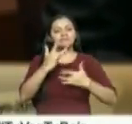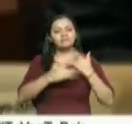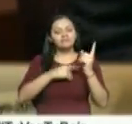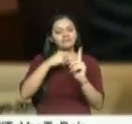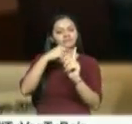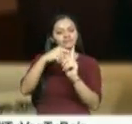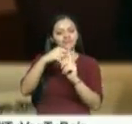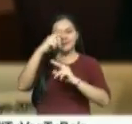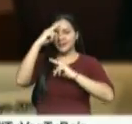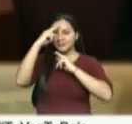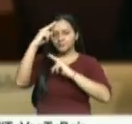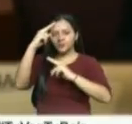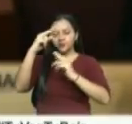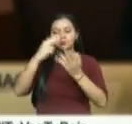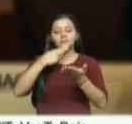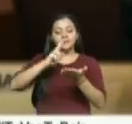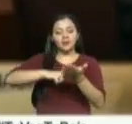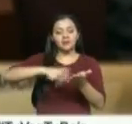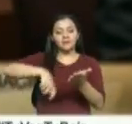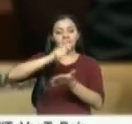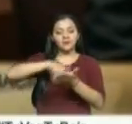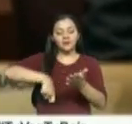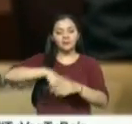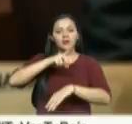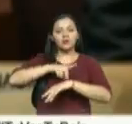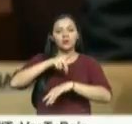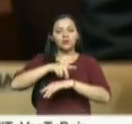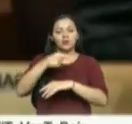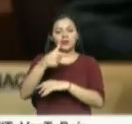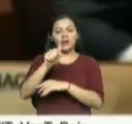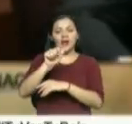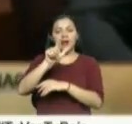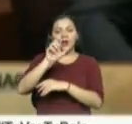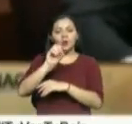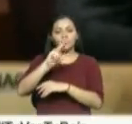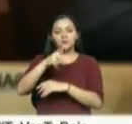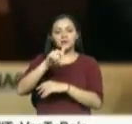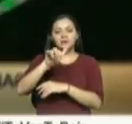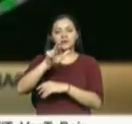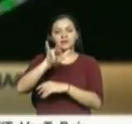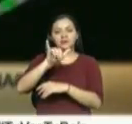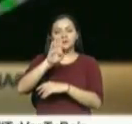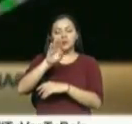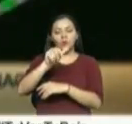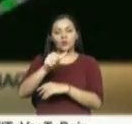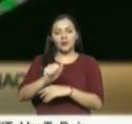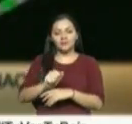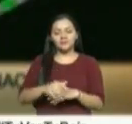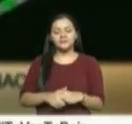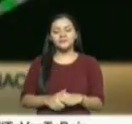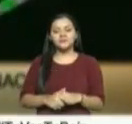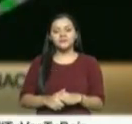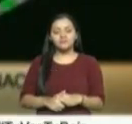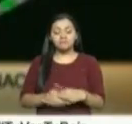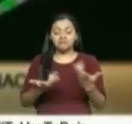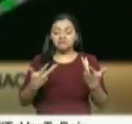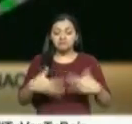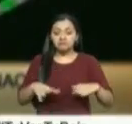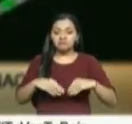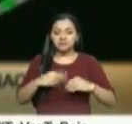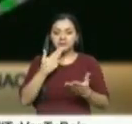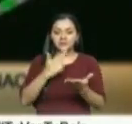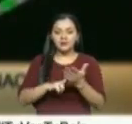distinguida consideración. Atentamente, doctor Galo Chiriboga Zambrano, Fiscal General del Estado. La dimisión fue aceptada con